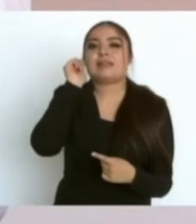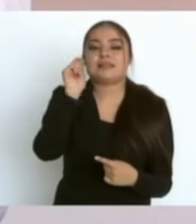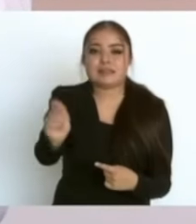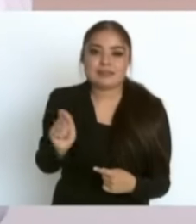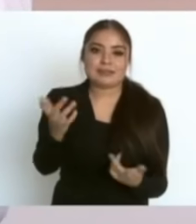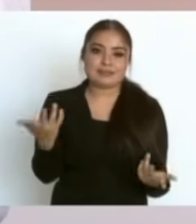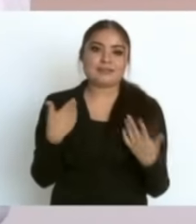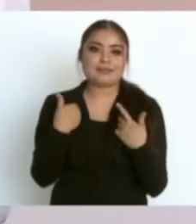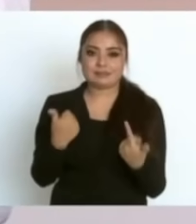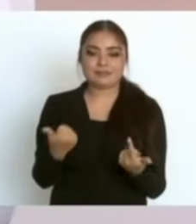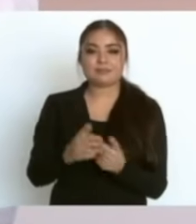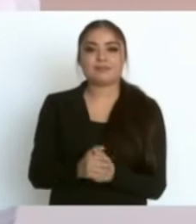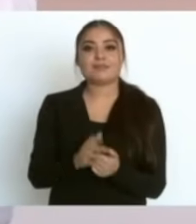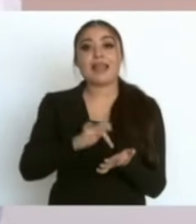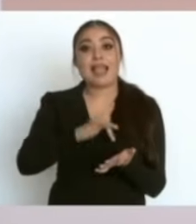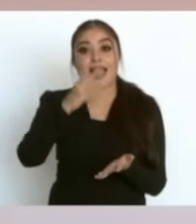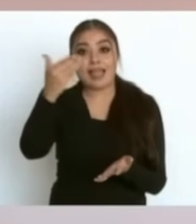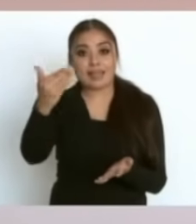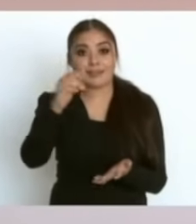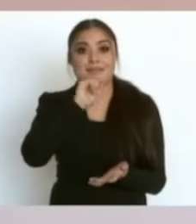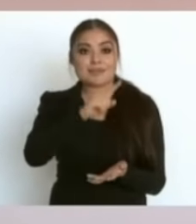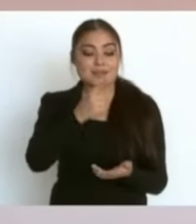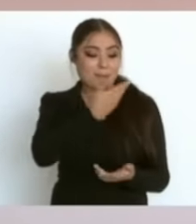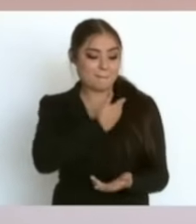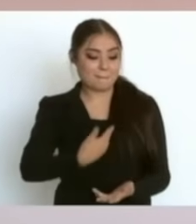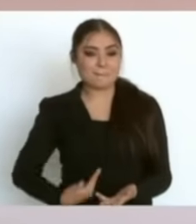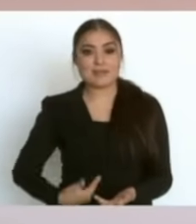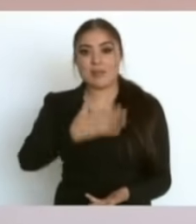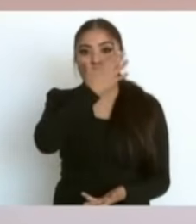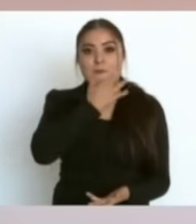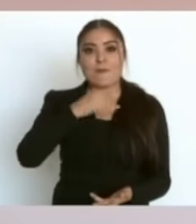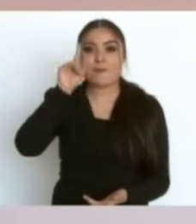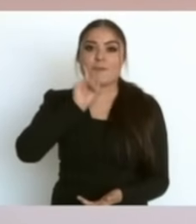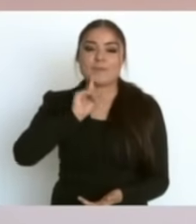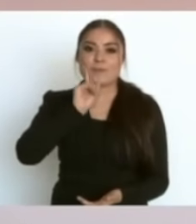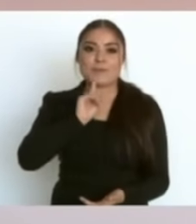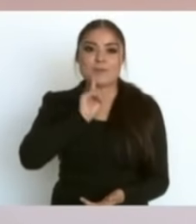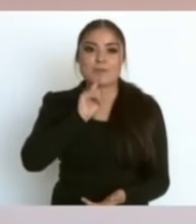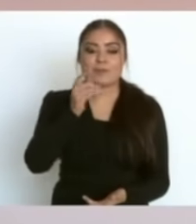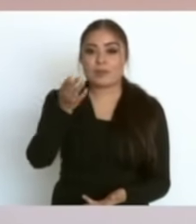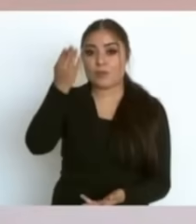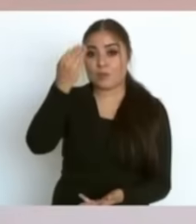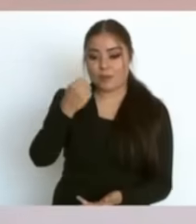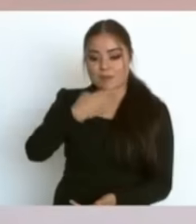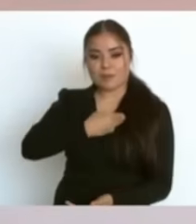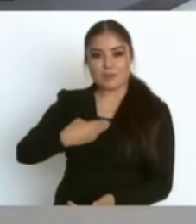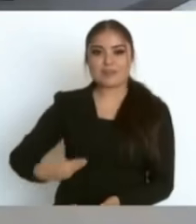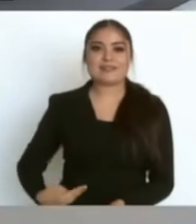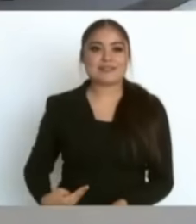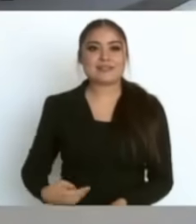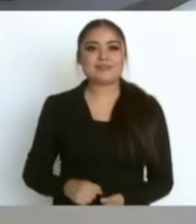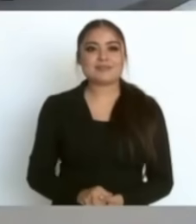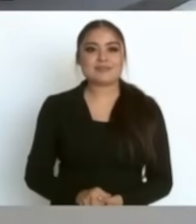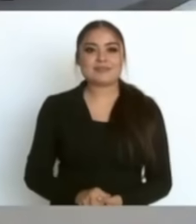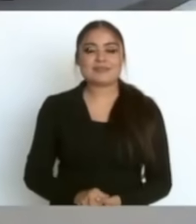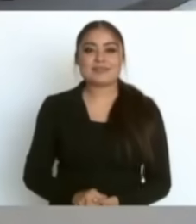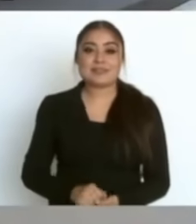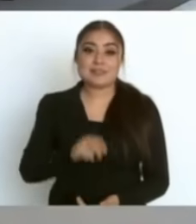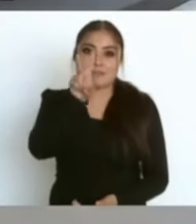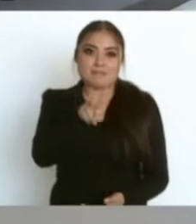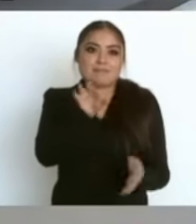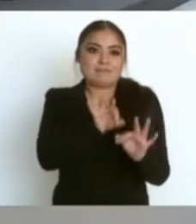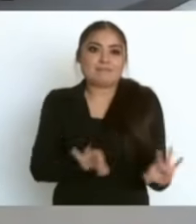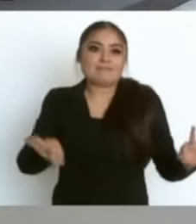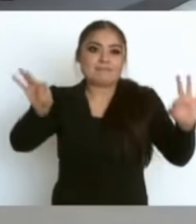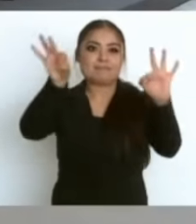criterio agradecerle mucho a las presidentas y presidentes municipales de los 9 municipios fue muy